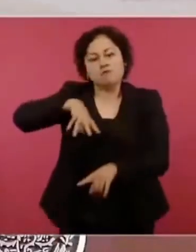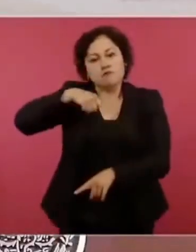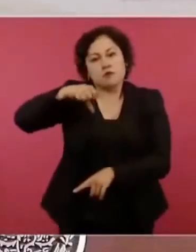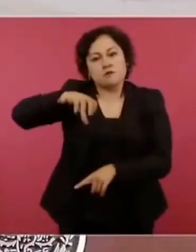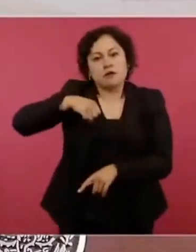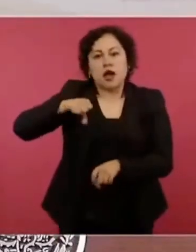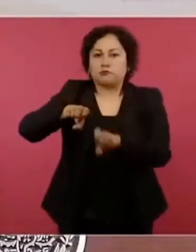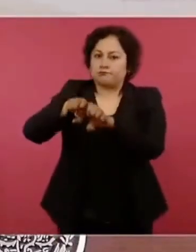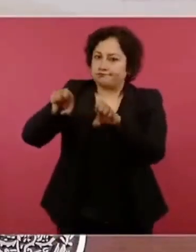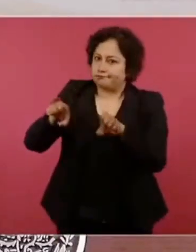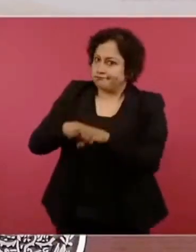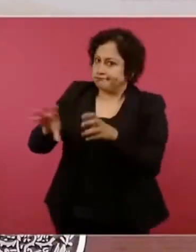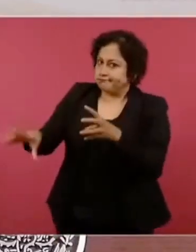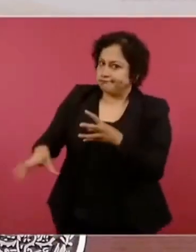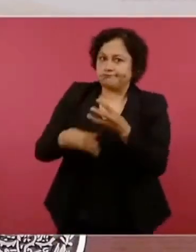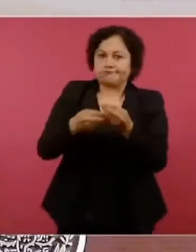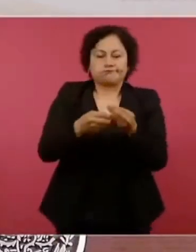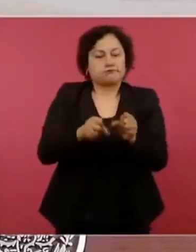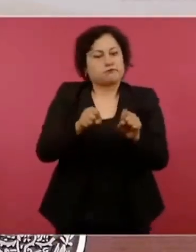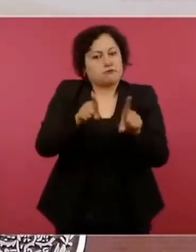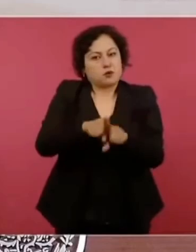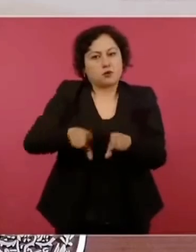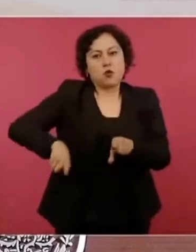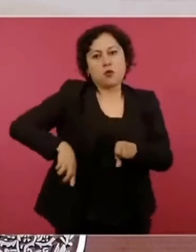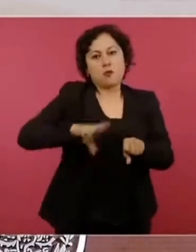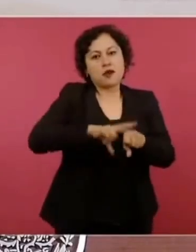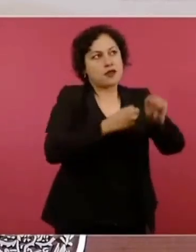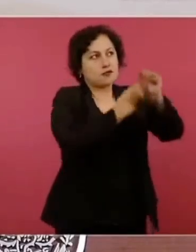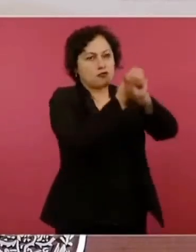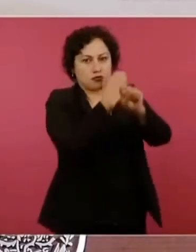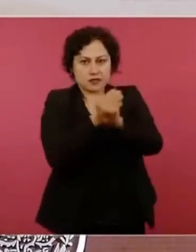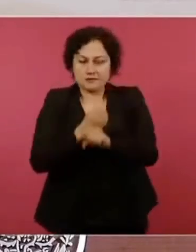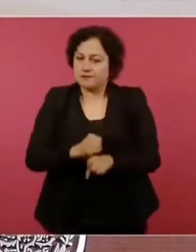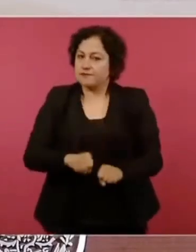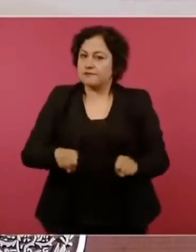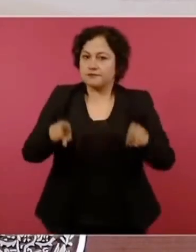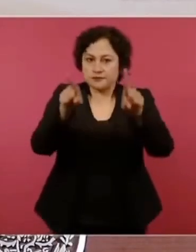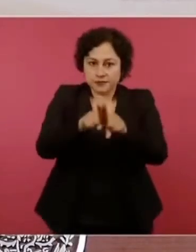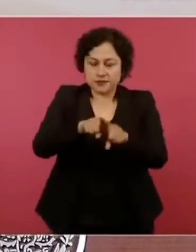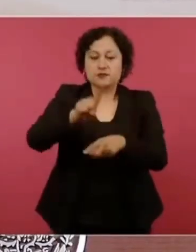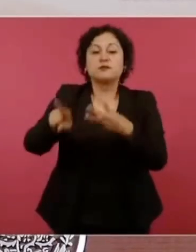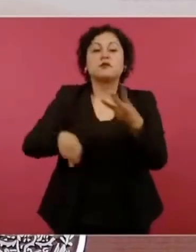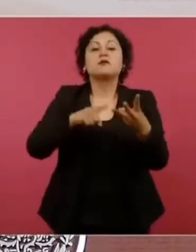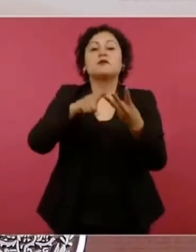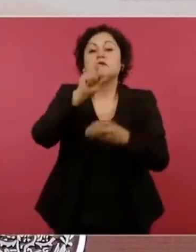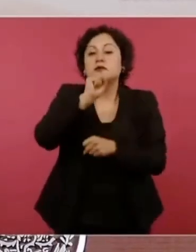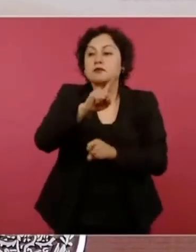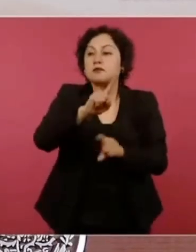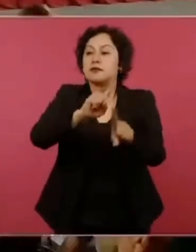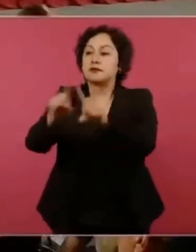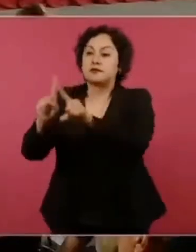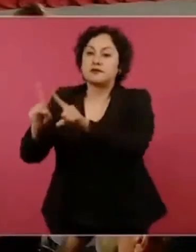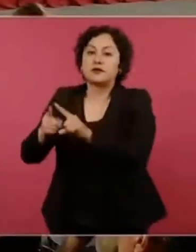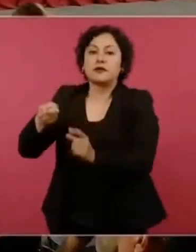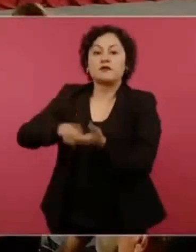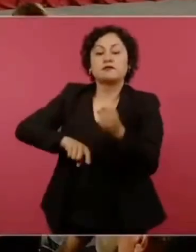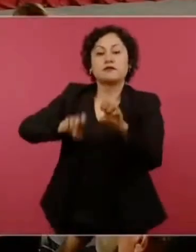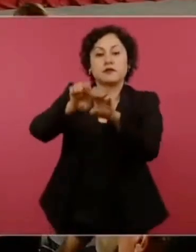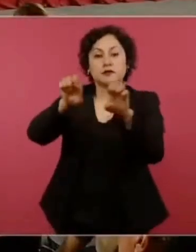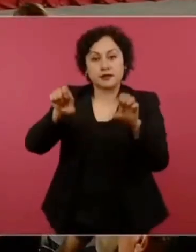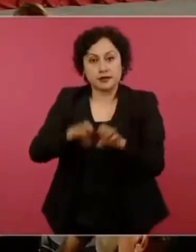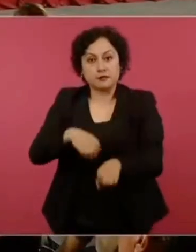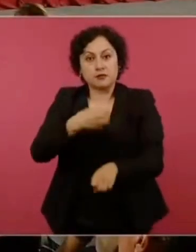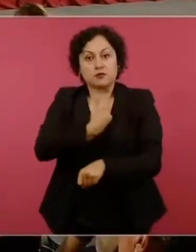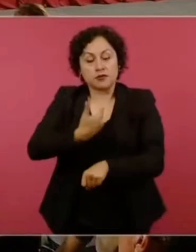equipo enorme de los 23 gobernadores y gobernadoras, los representantes de una comisión presidencial que están involucrados en esto y que vienen lo mismo